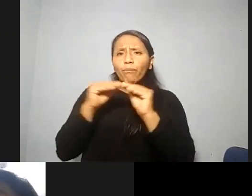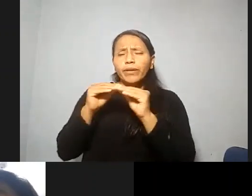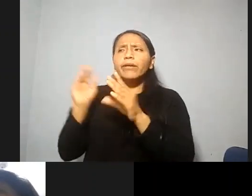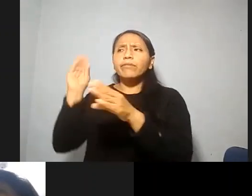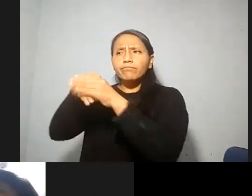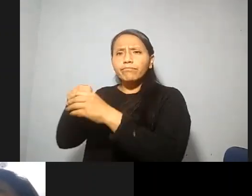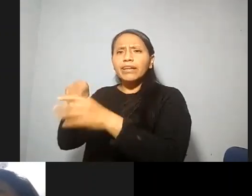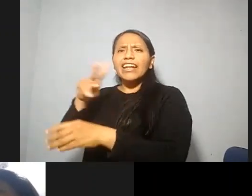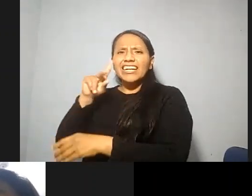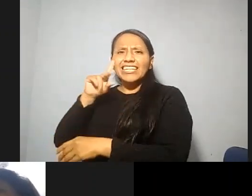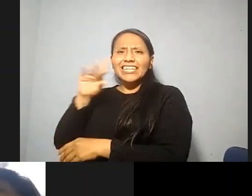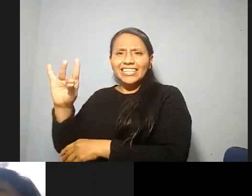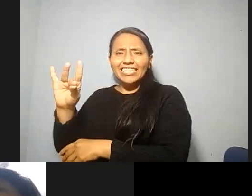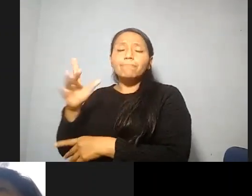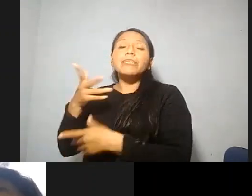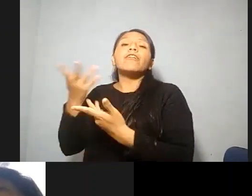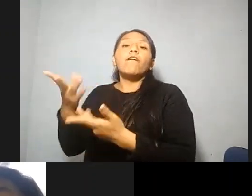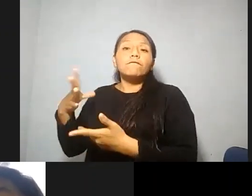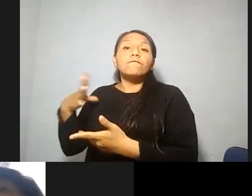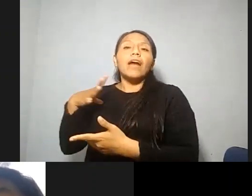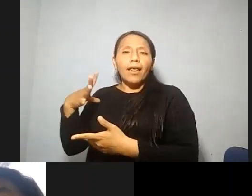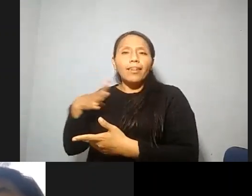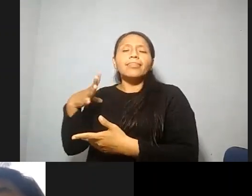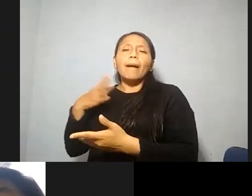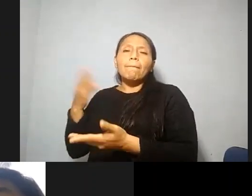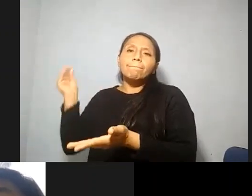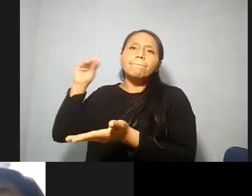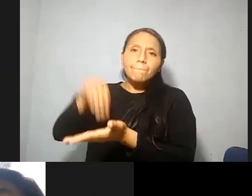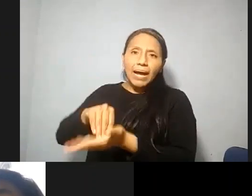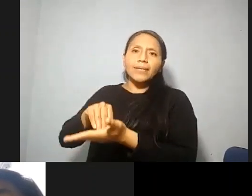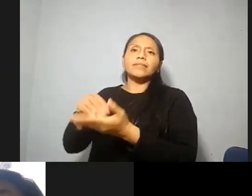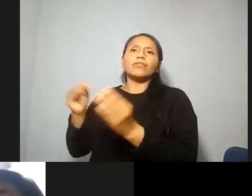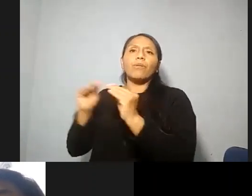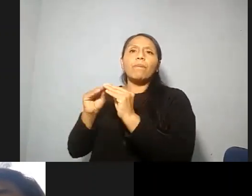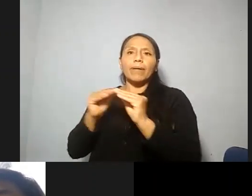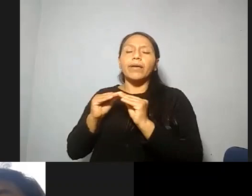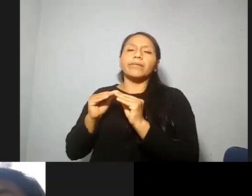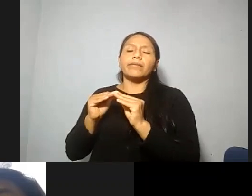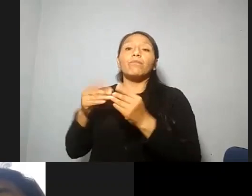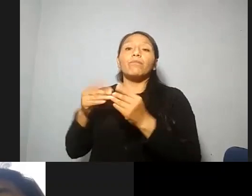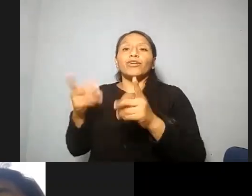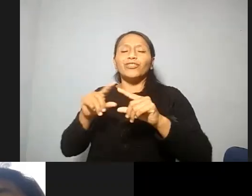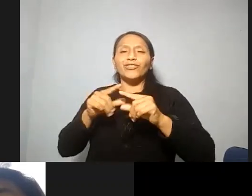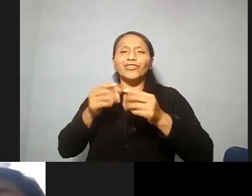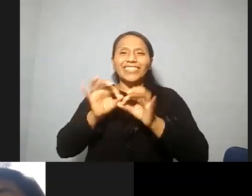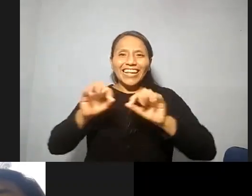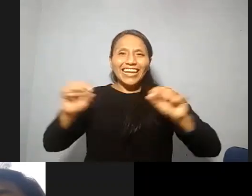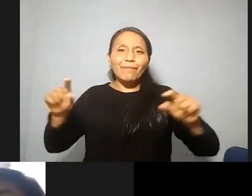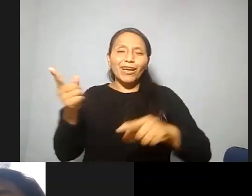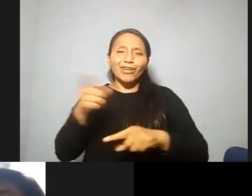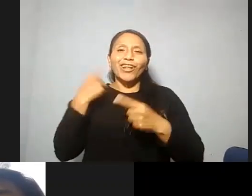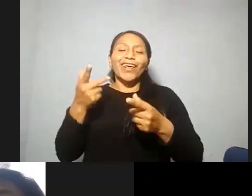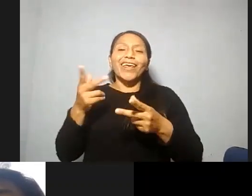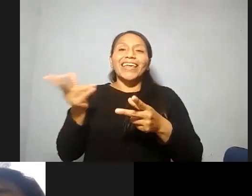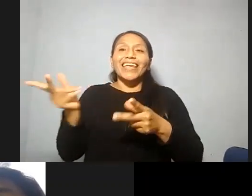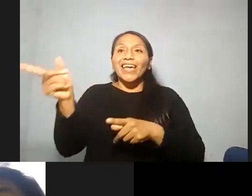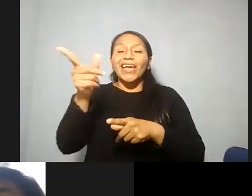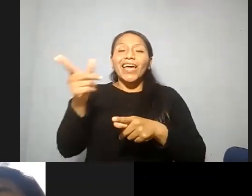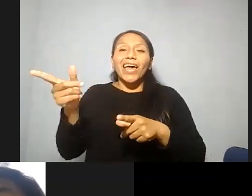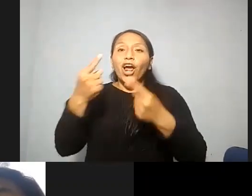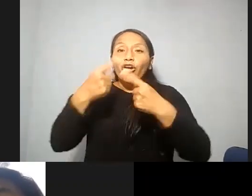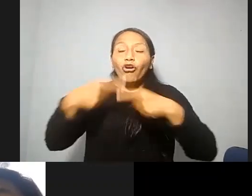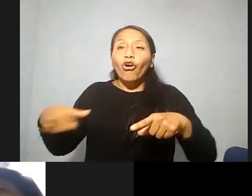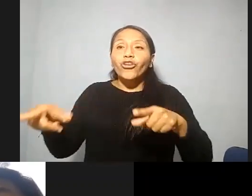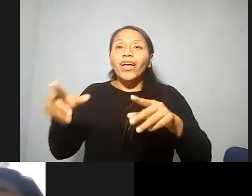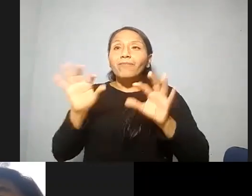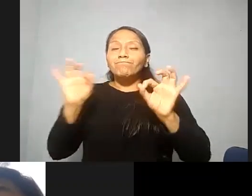Pero obviamente se hace falta la participación de más compañeros, ¿sí? Por eso este lema que siempre lo usamos, ¿no? Nada de nosotros,